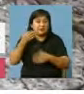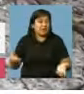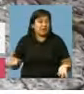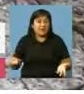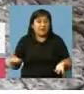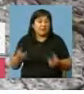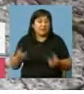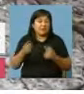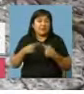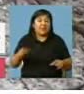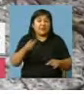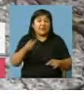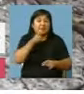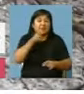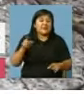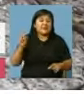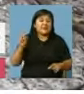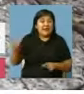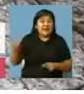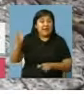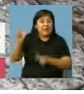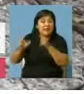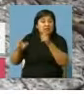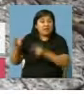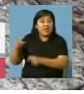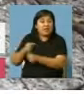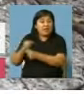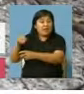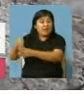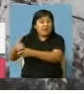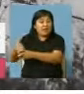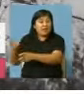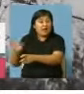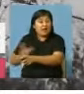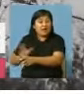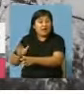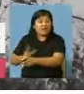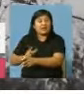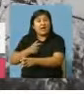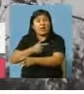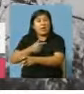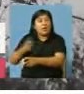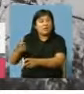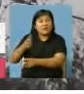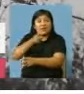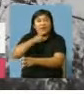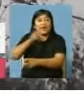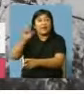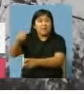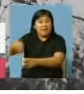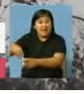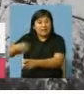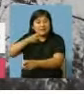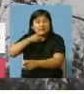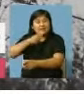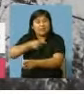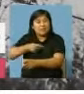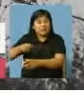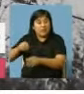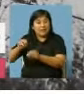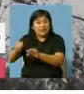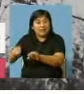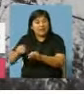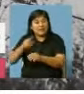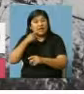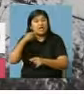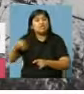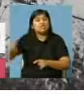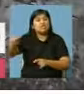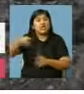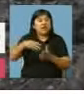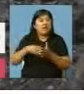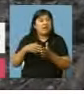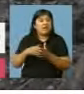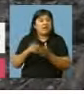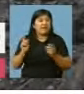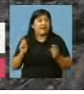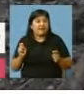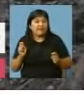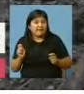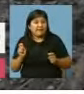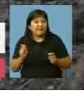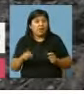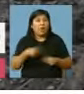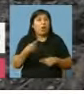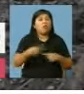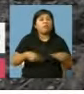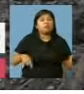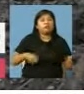de trabajo. Pero bueno, la situación es muy dinámica porque depende de muchas externalidades que no las